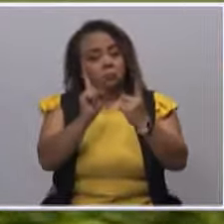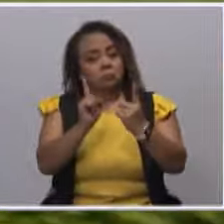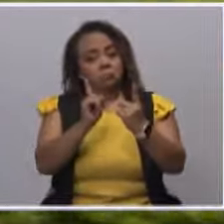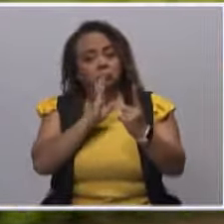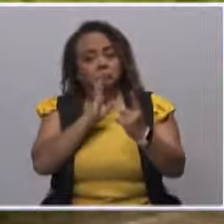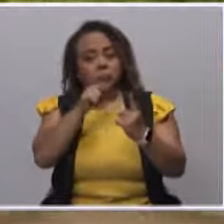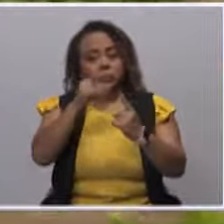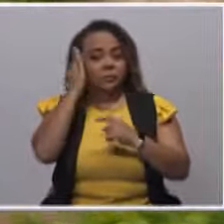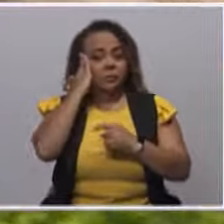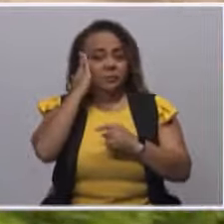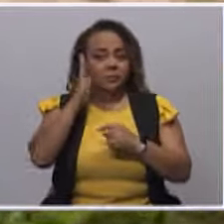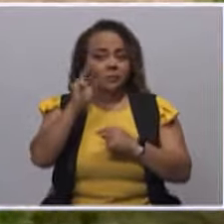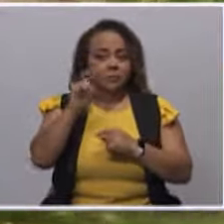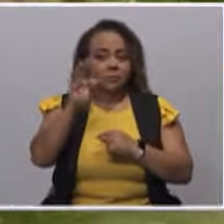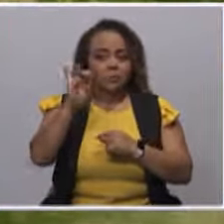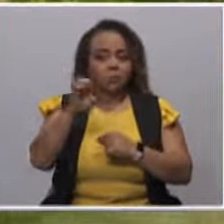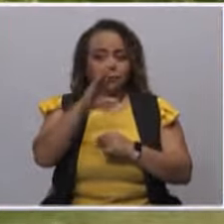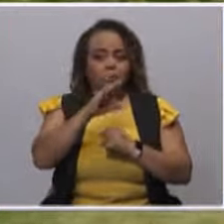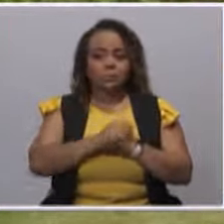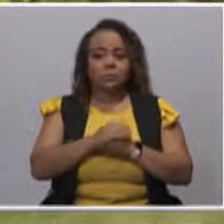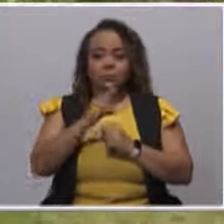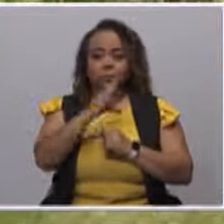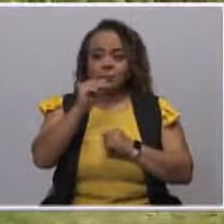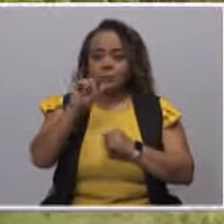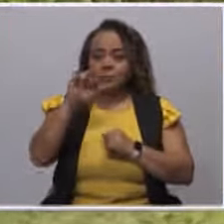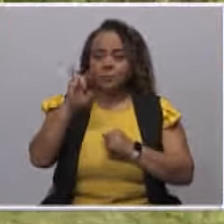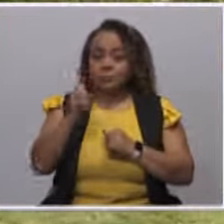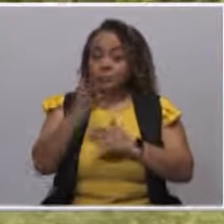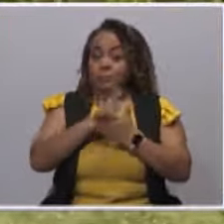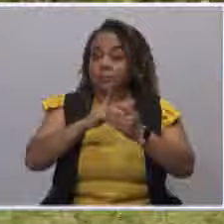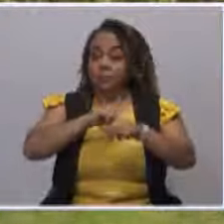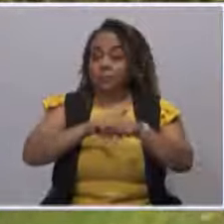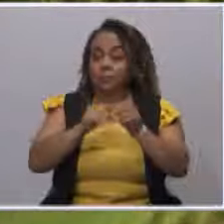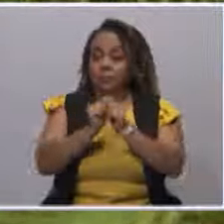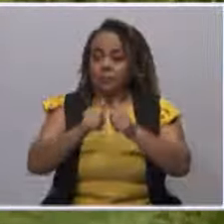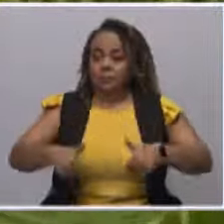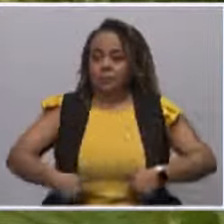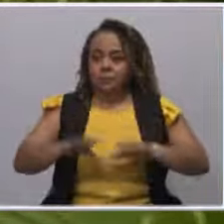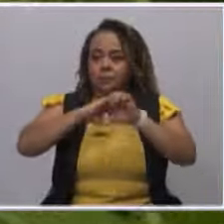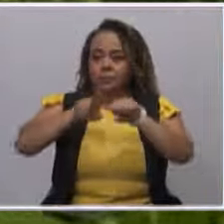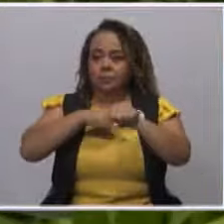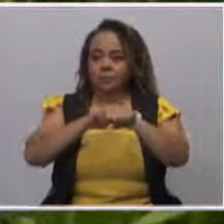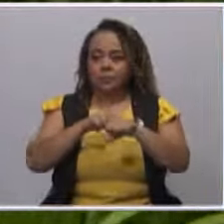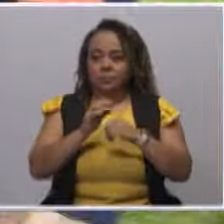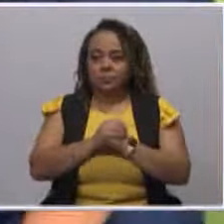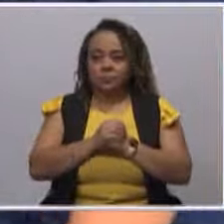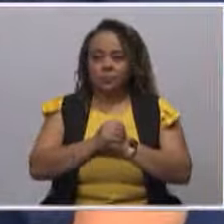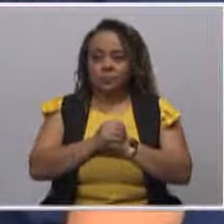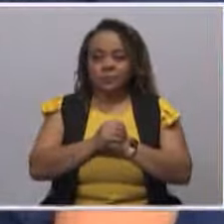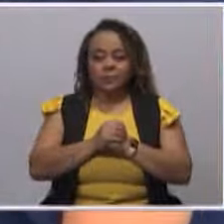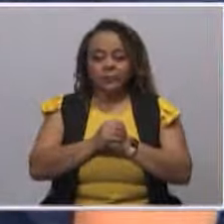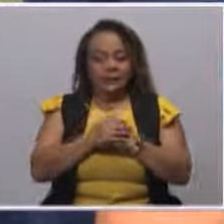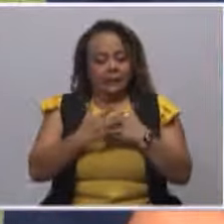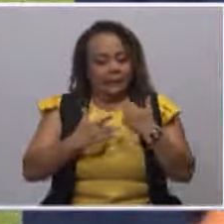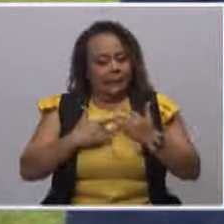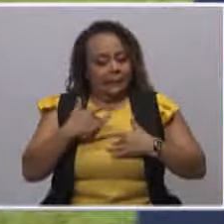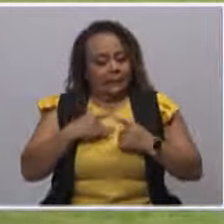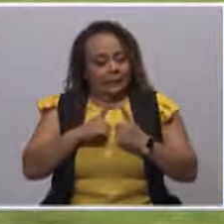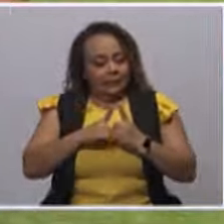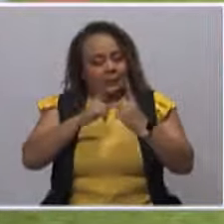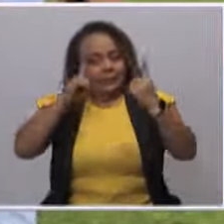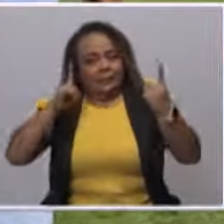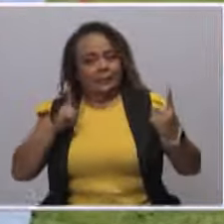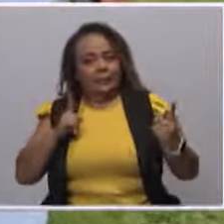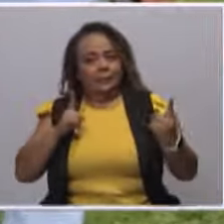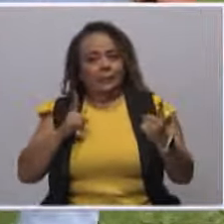usted bien lo sabe Monte Irene que que hay épocas de épocas con técnicos de selección verdad A veces donde donde el hielo se siente en los